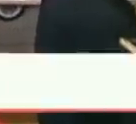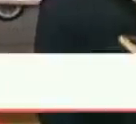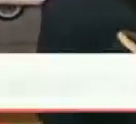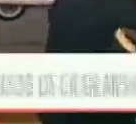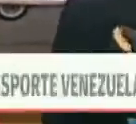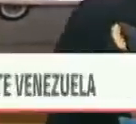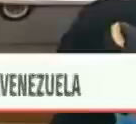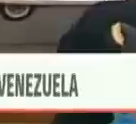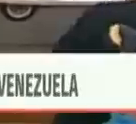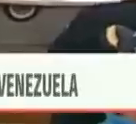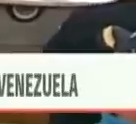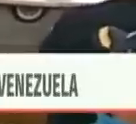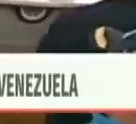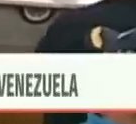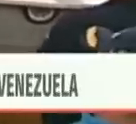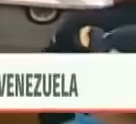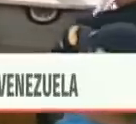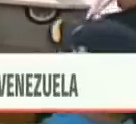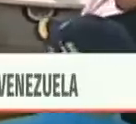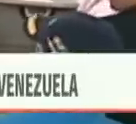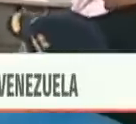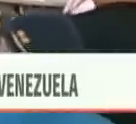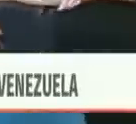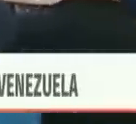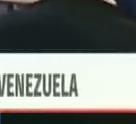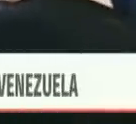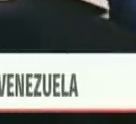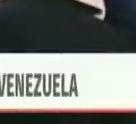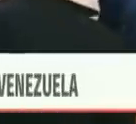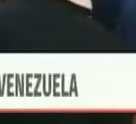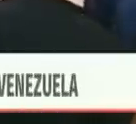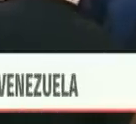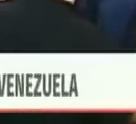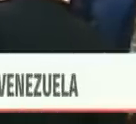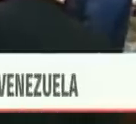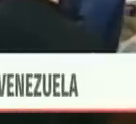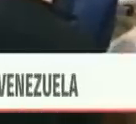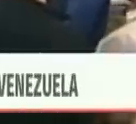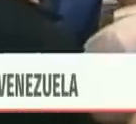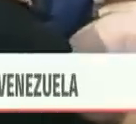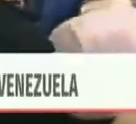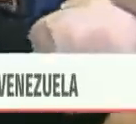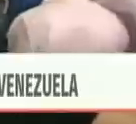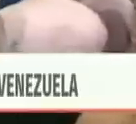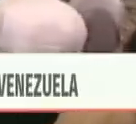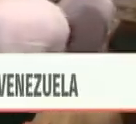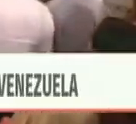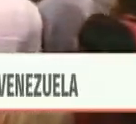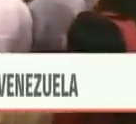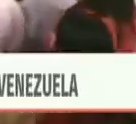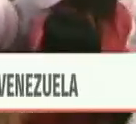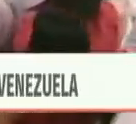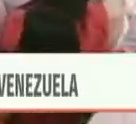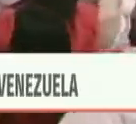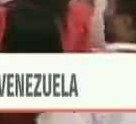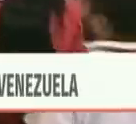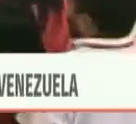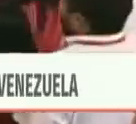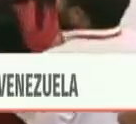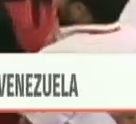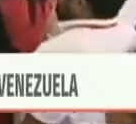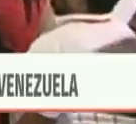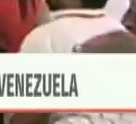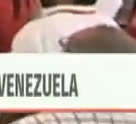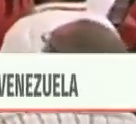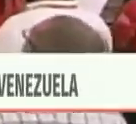Venezuela. Le acompañan además el vicepresidente sectorial de Obras Públicas y Servicios, Néstor Reverol, el ministro del Poder Popular para